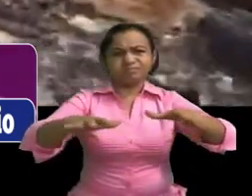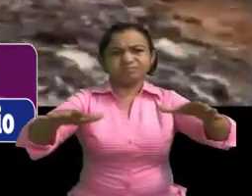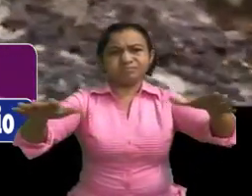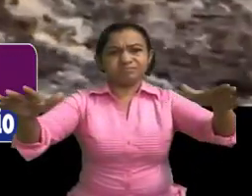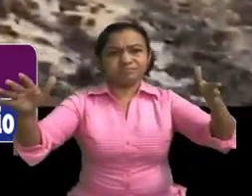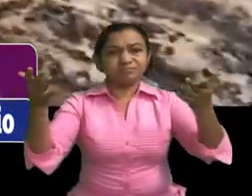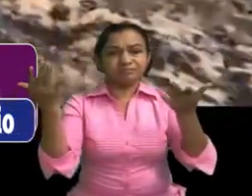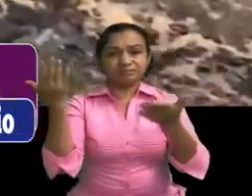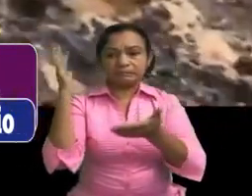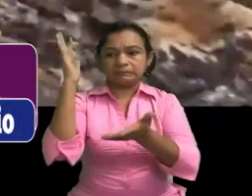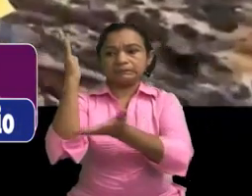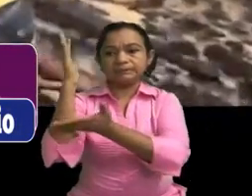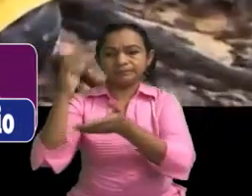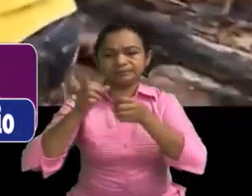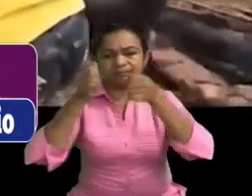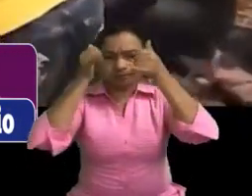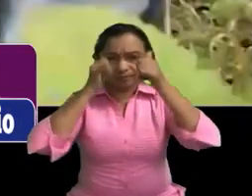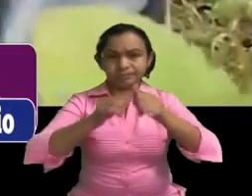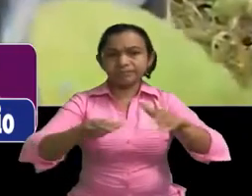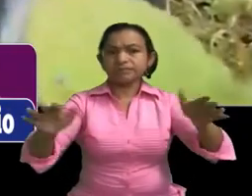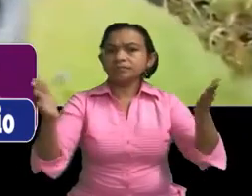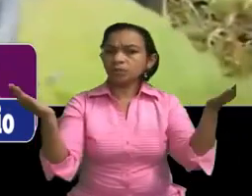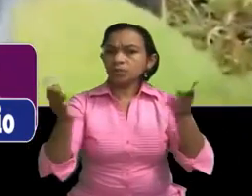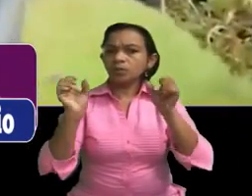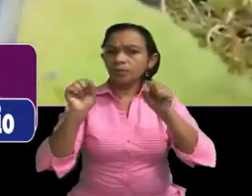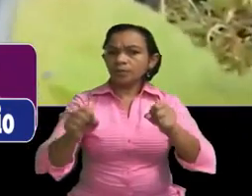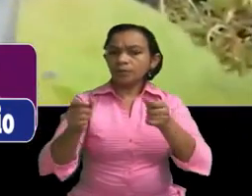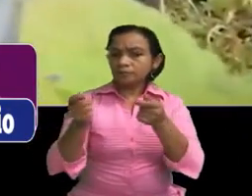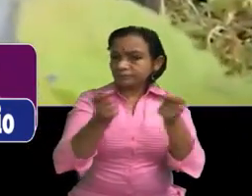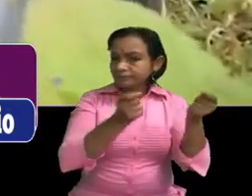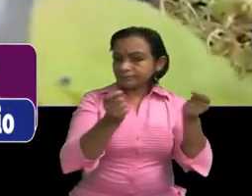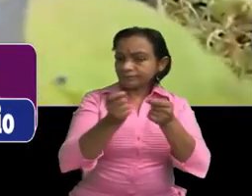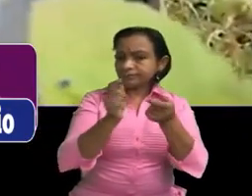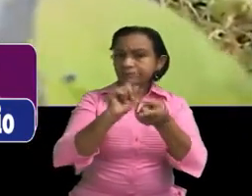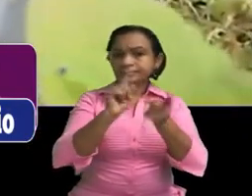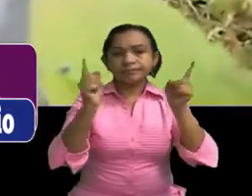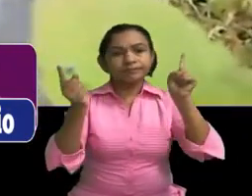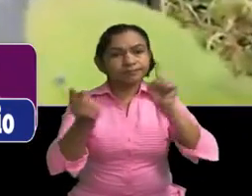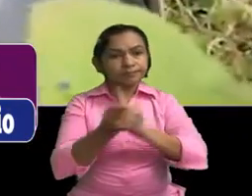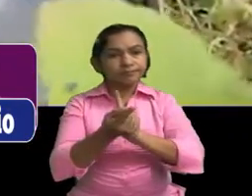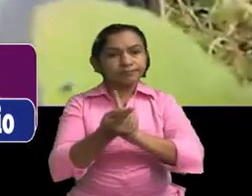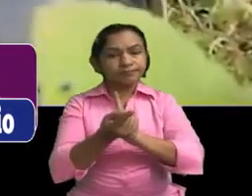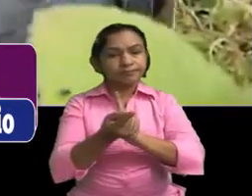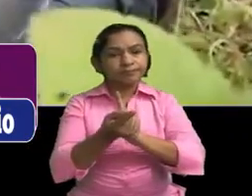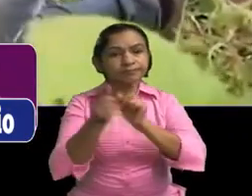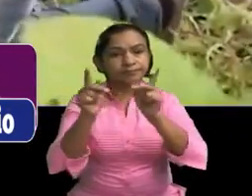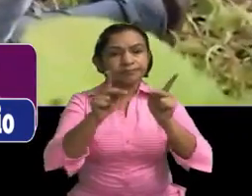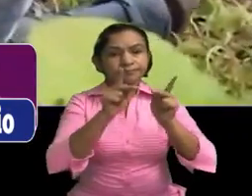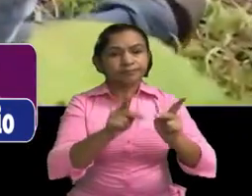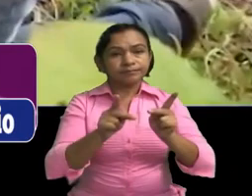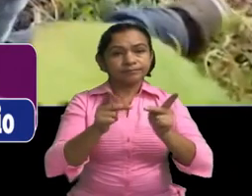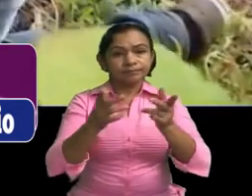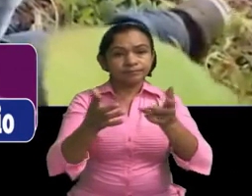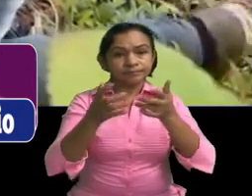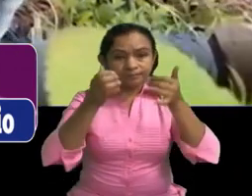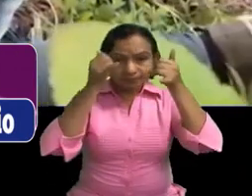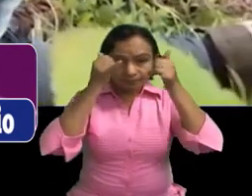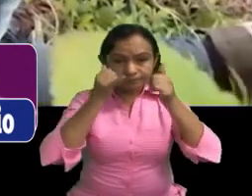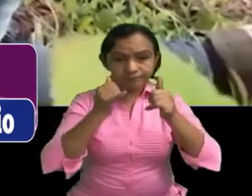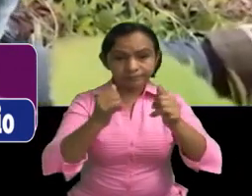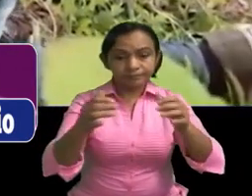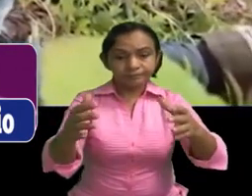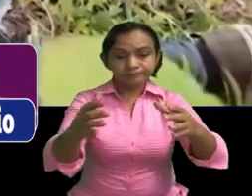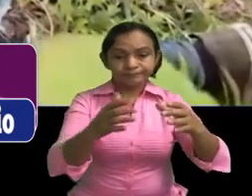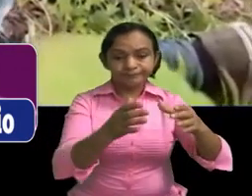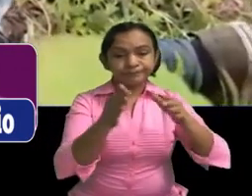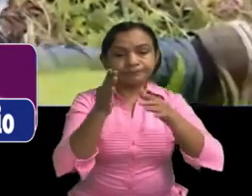usted. ¿De qué manera podrían hacer ese cambio los productores que están radicados en